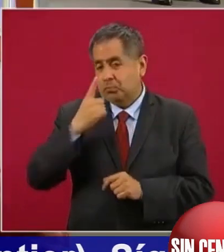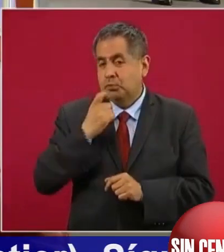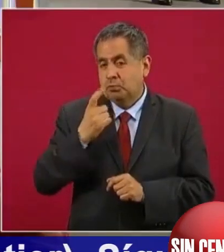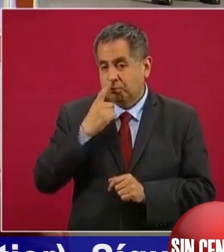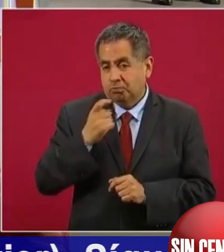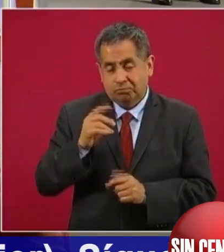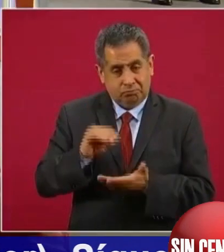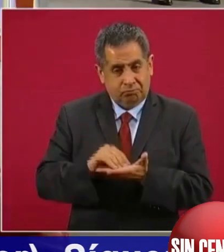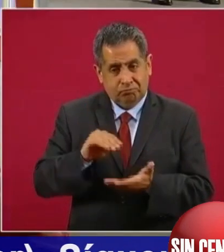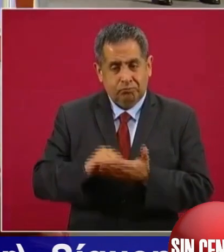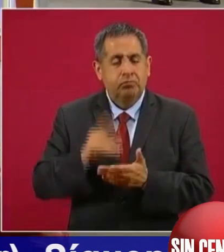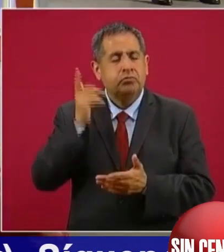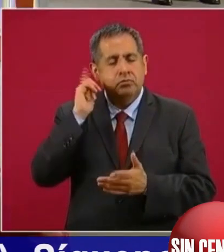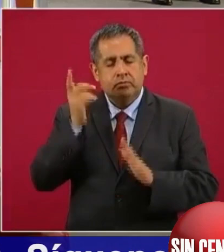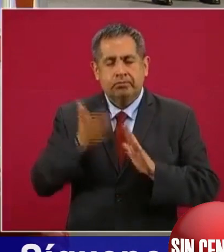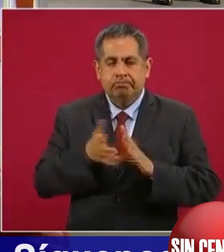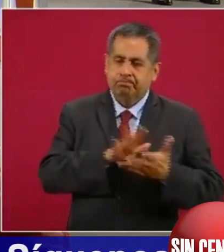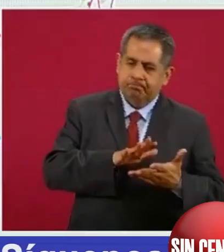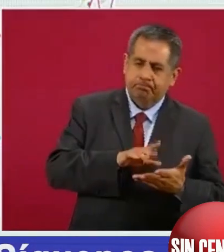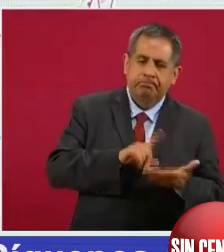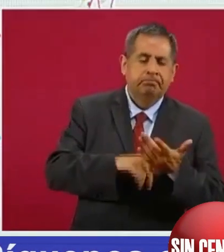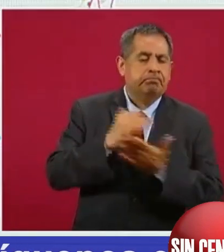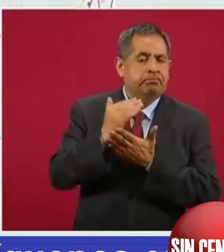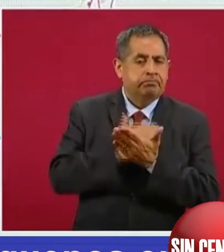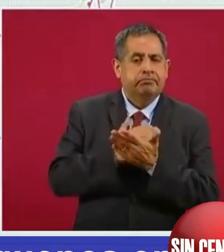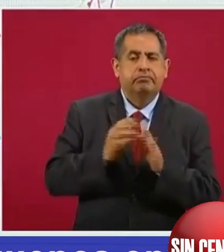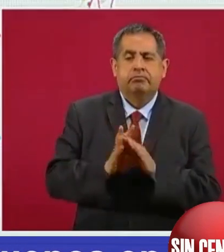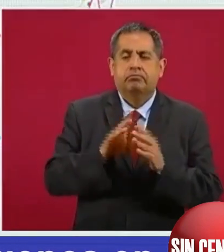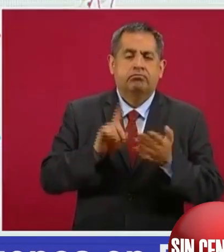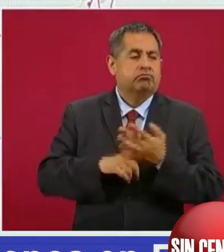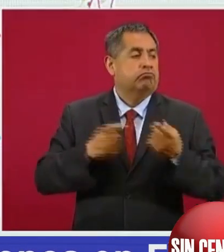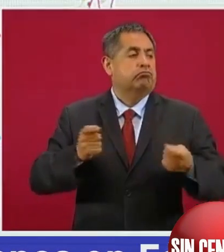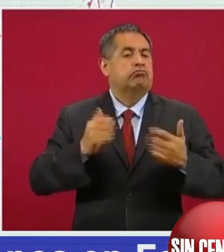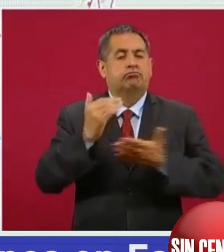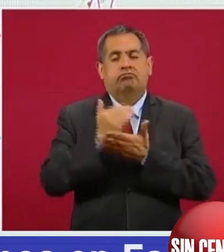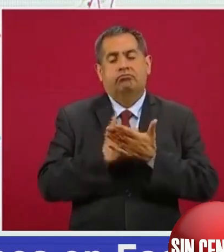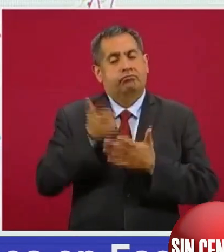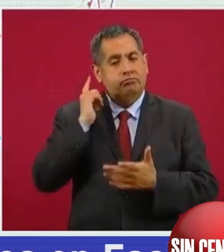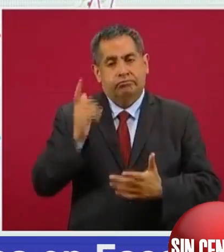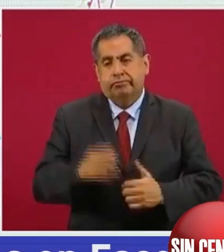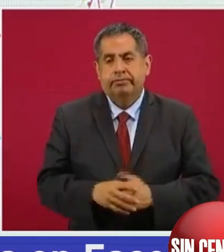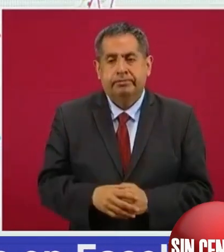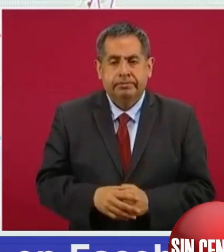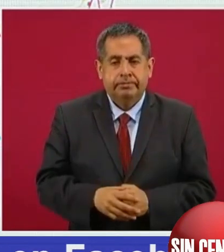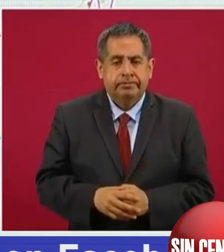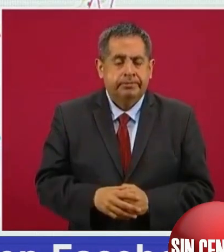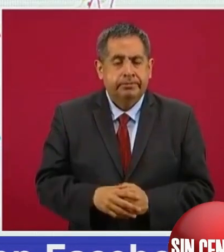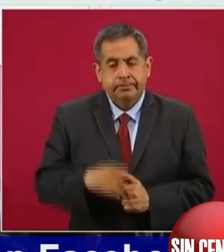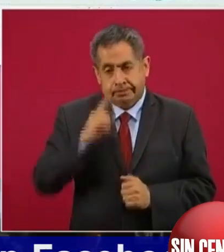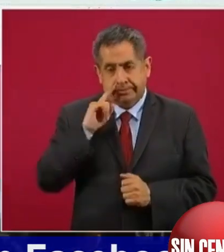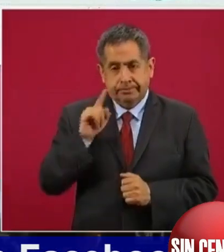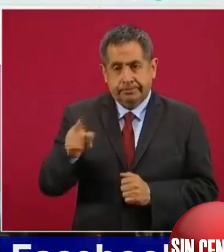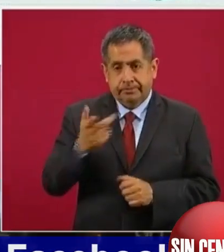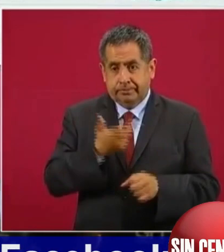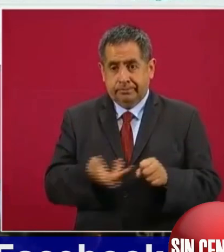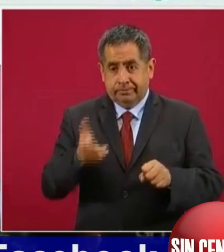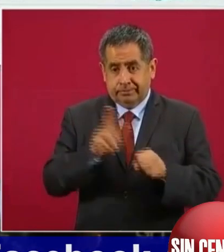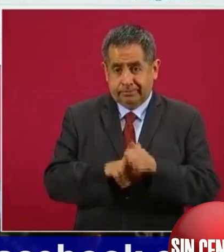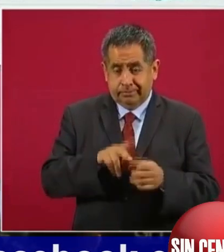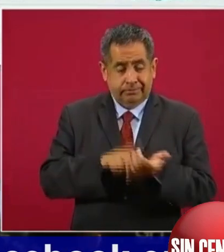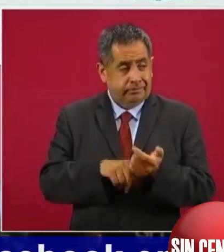que logren revertir la tendencia controlando mejor la movilidad. Y vemos también cómo las